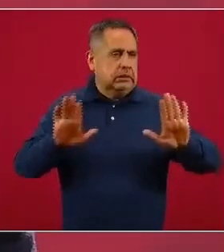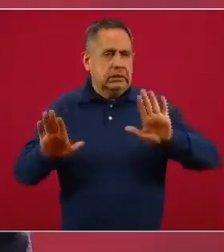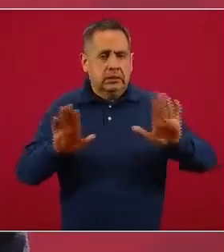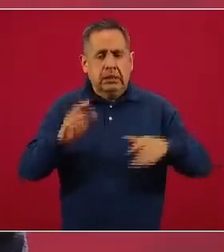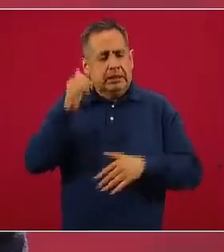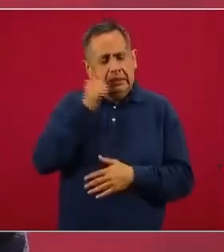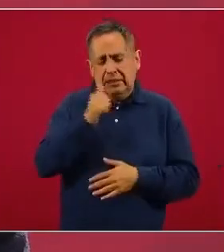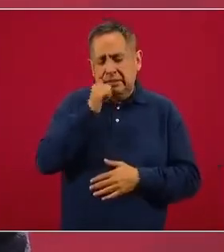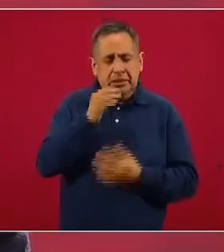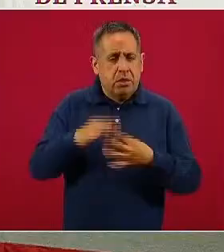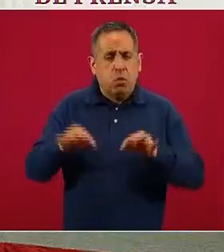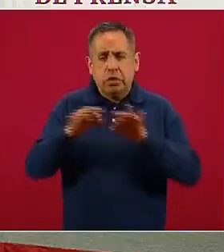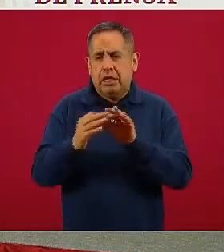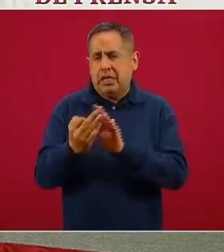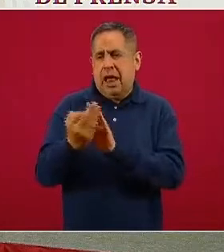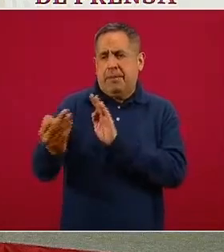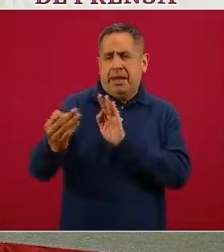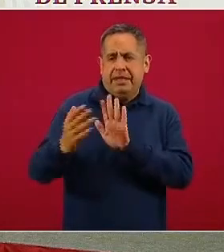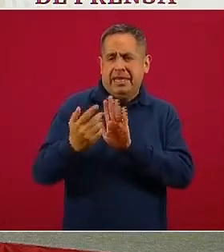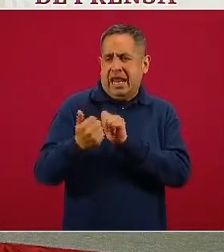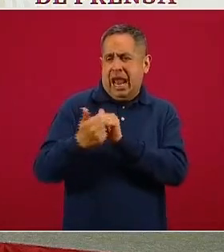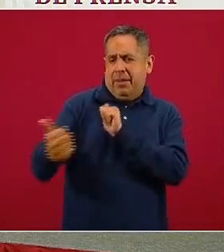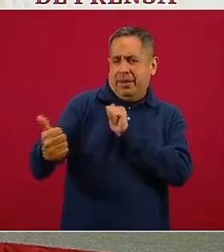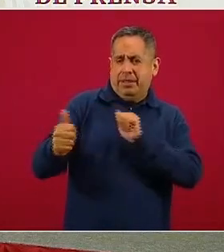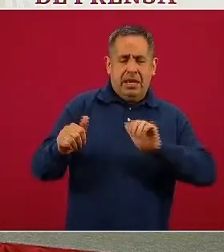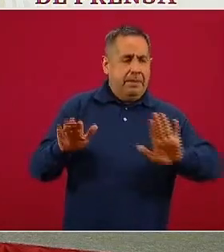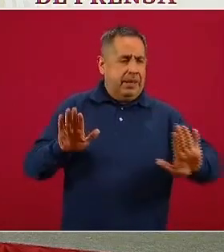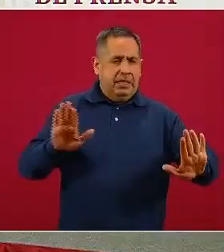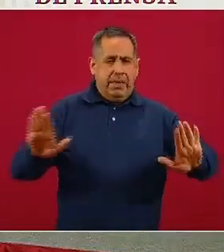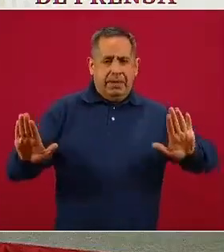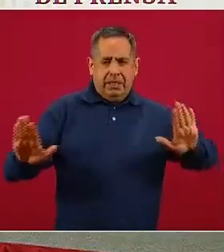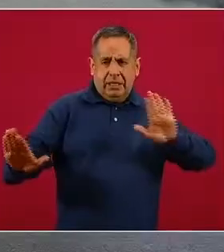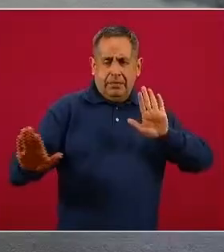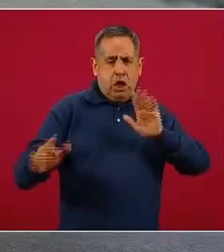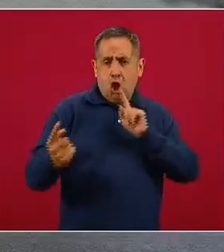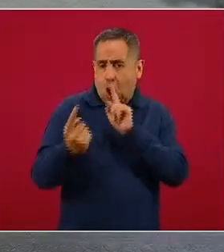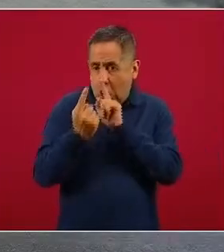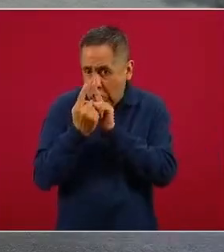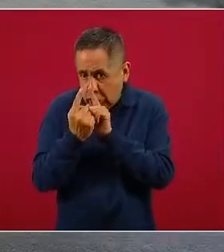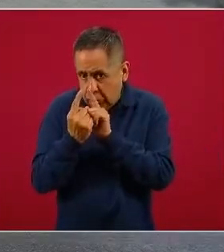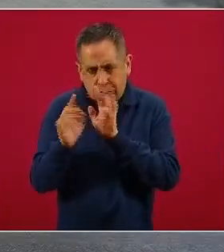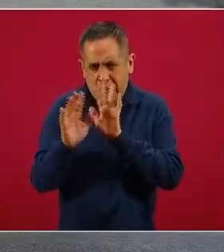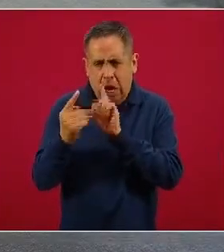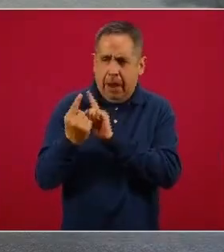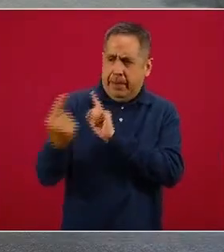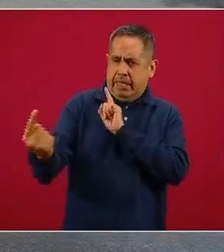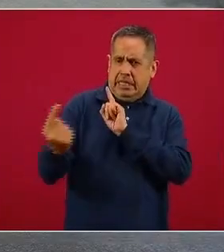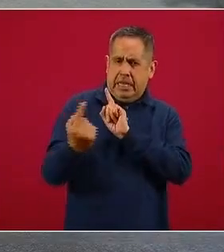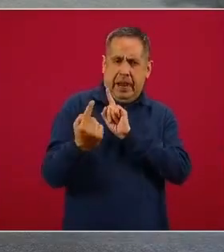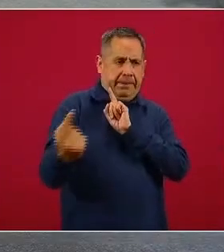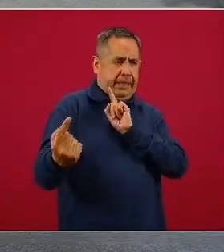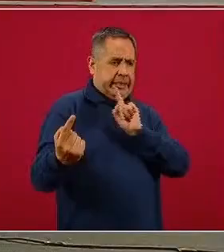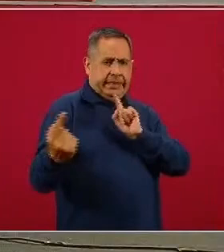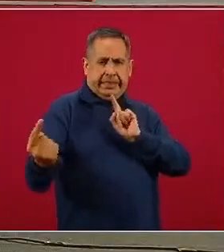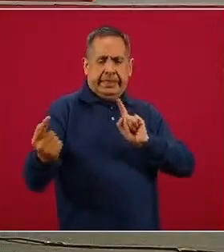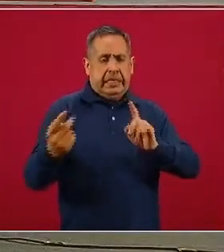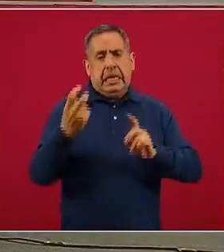siempre que podamos la sana distancia, son precisamente medidas que deben de ponerse en práctica en cualquiera de los